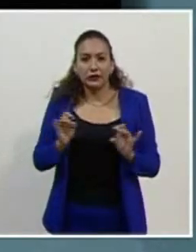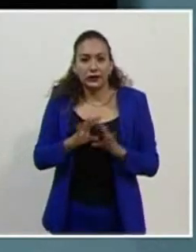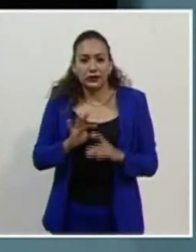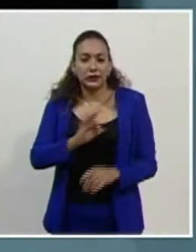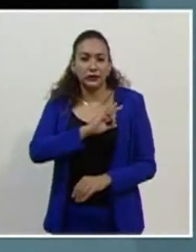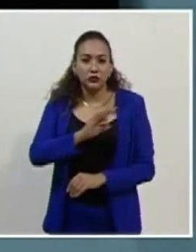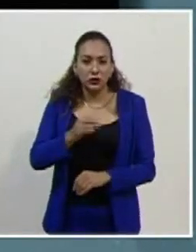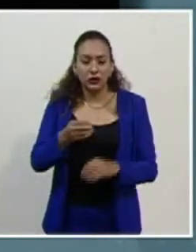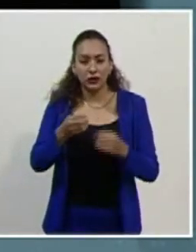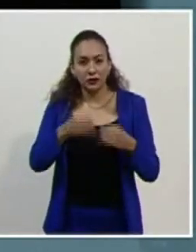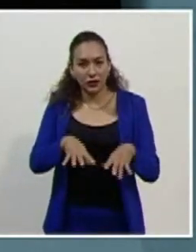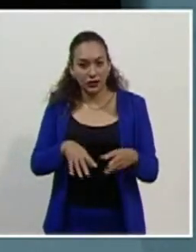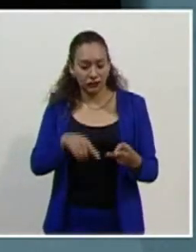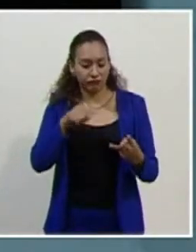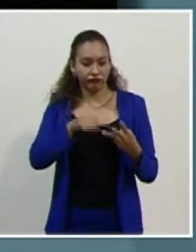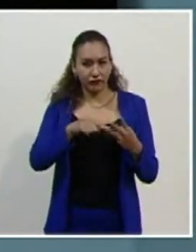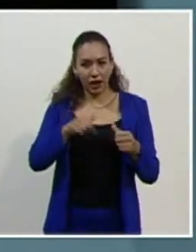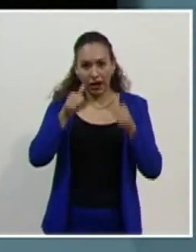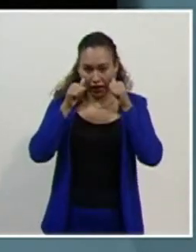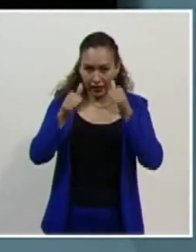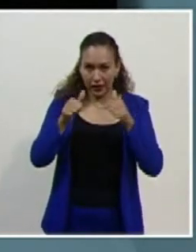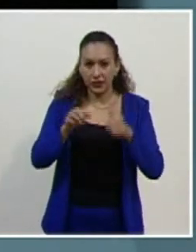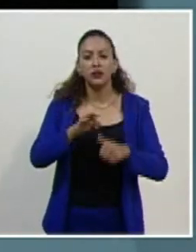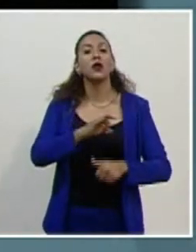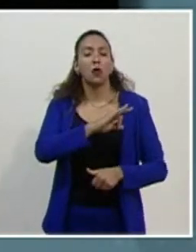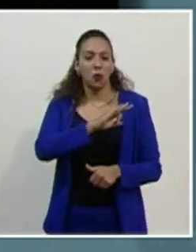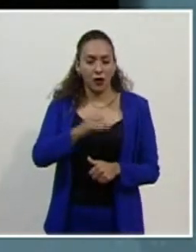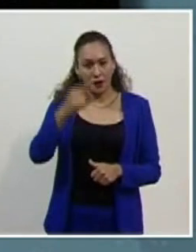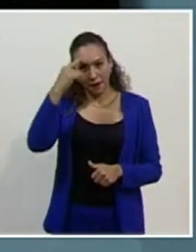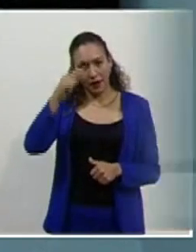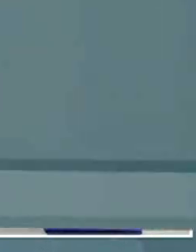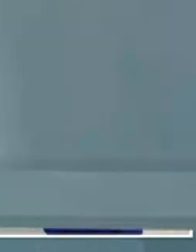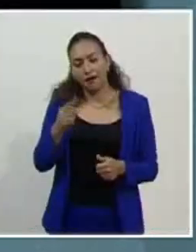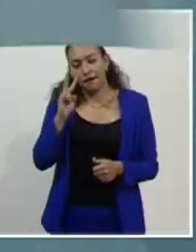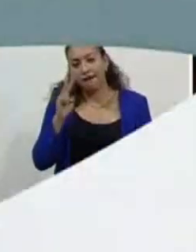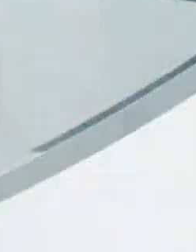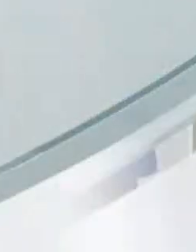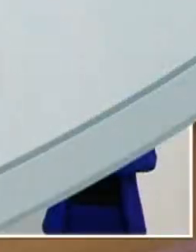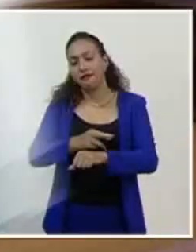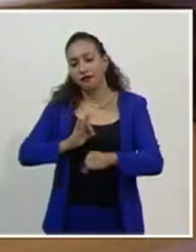persona, no es suficiente para tramitar un amparo.